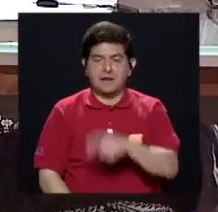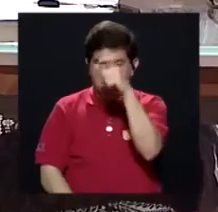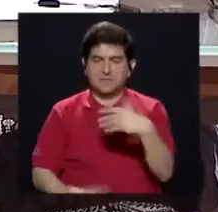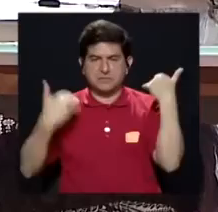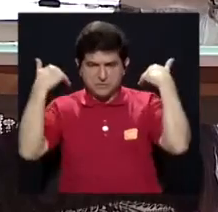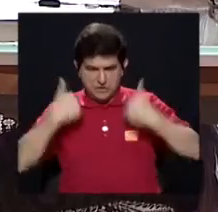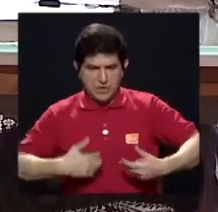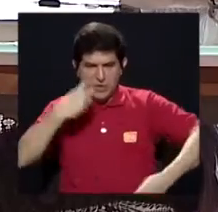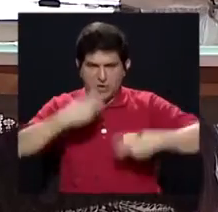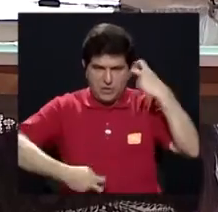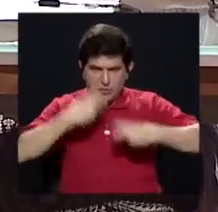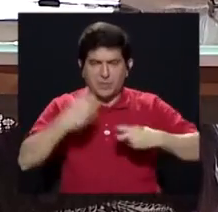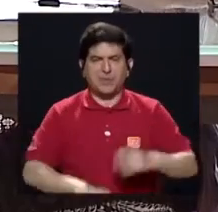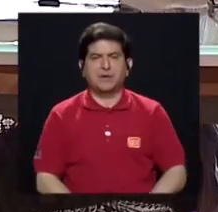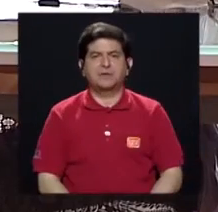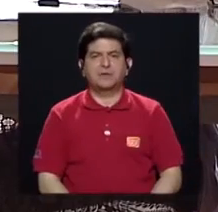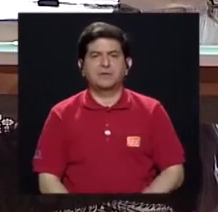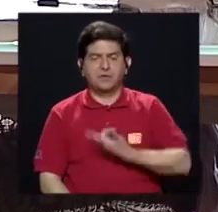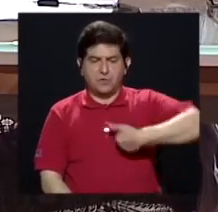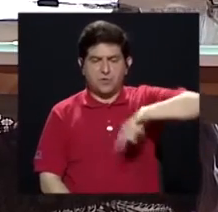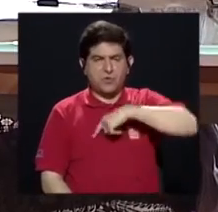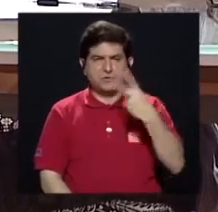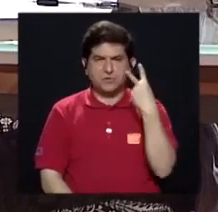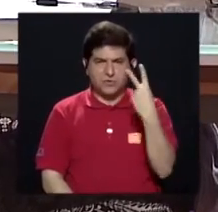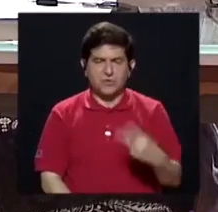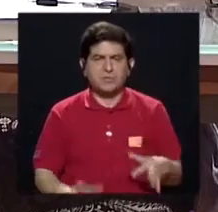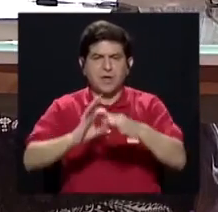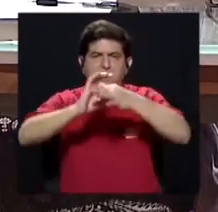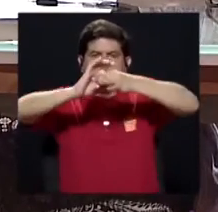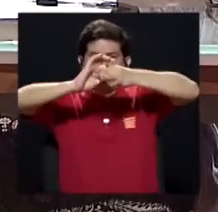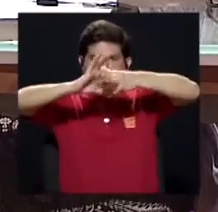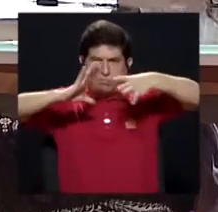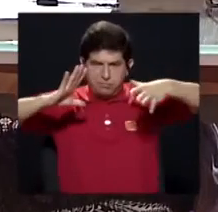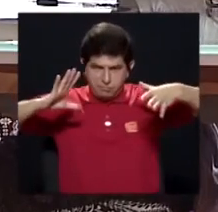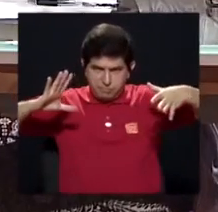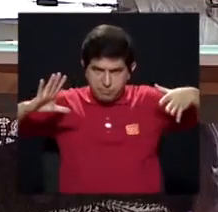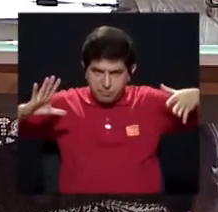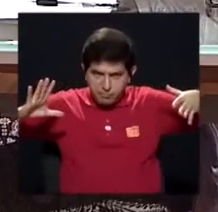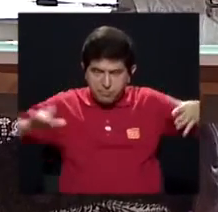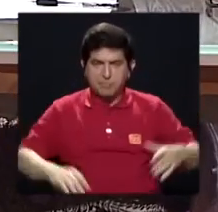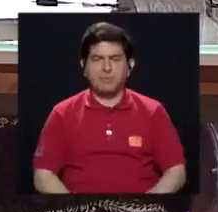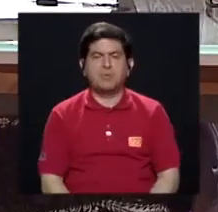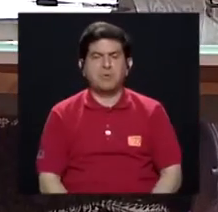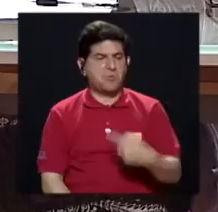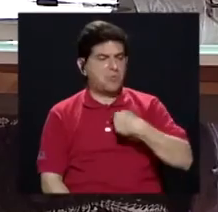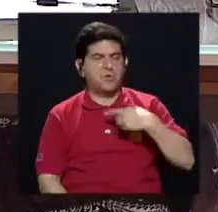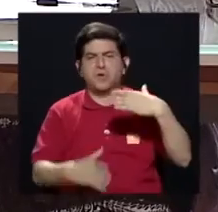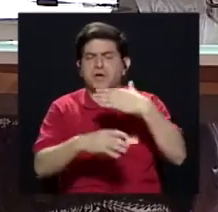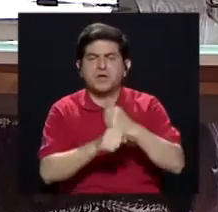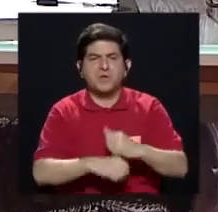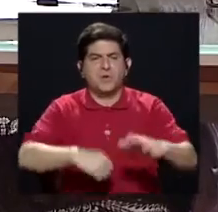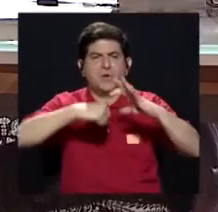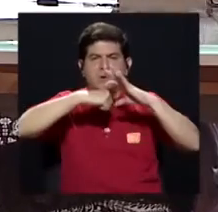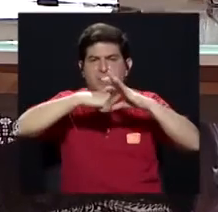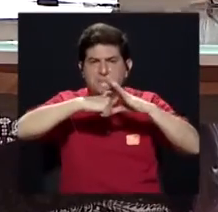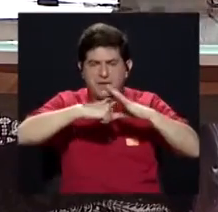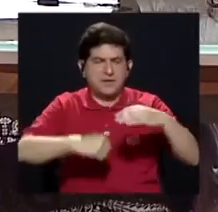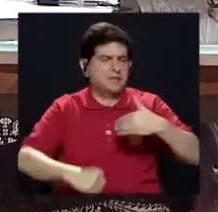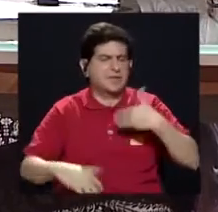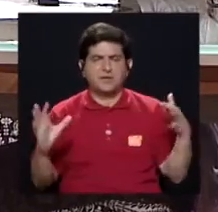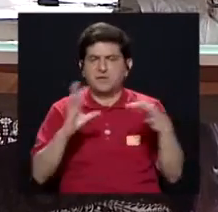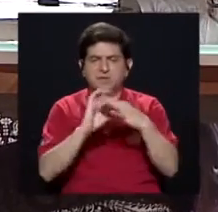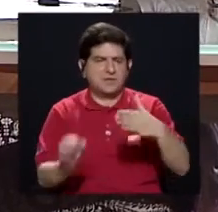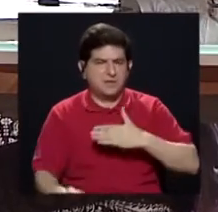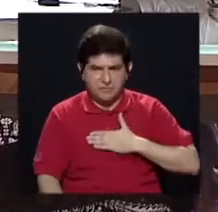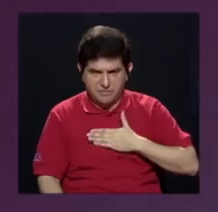crisis. Porque nos estamos viendo desvinculados, separados, como lo que le hago al planeta no tiene nada que ver conmigo. Exactamente. Aquí